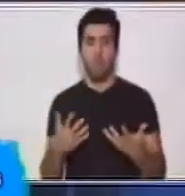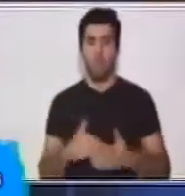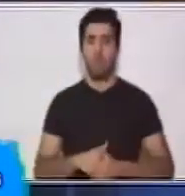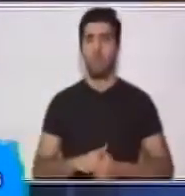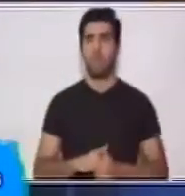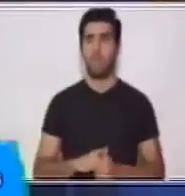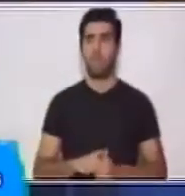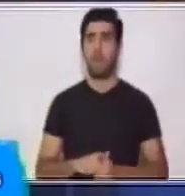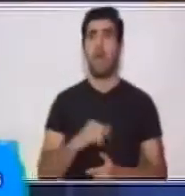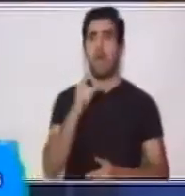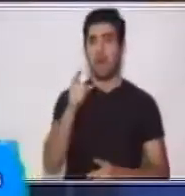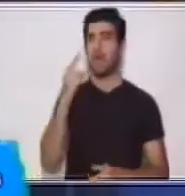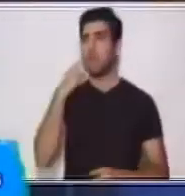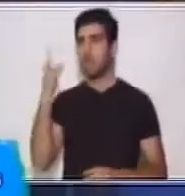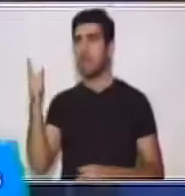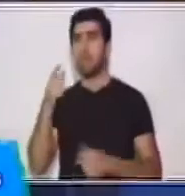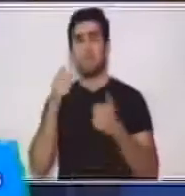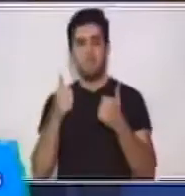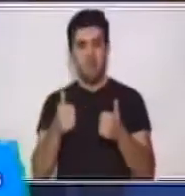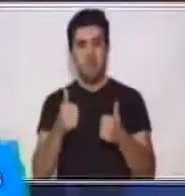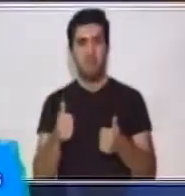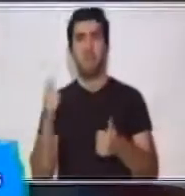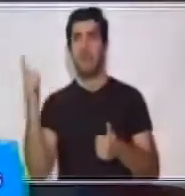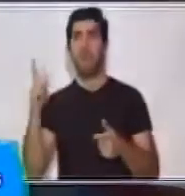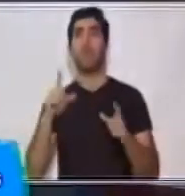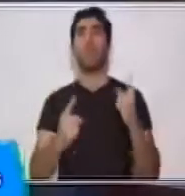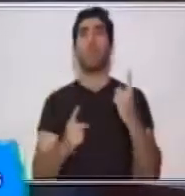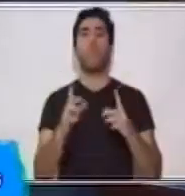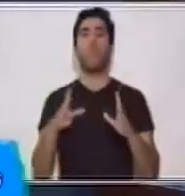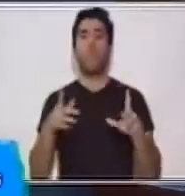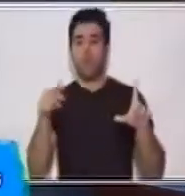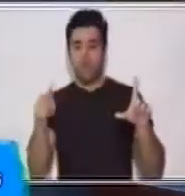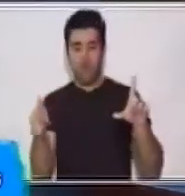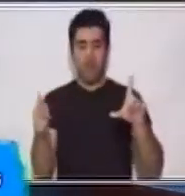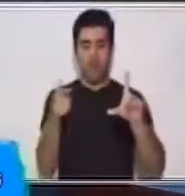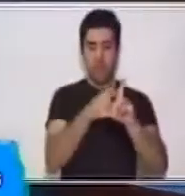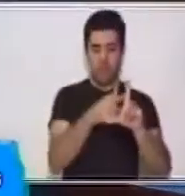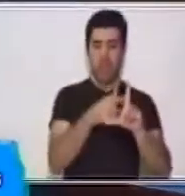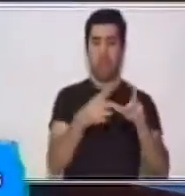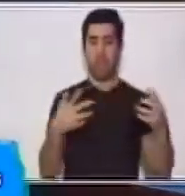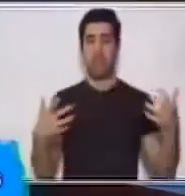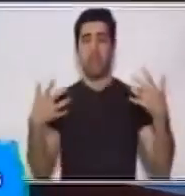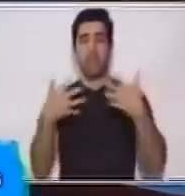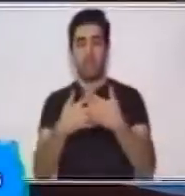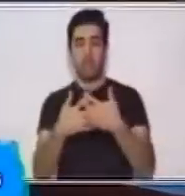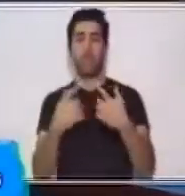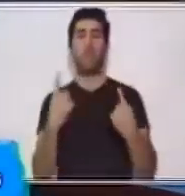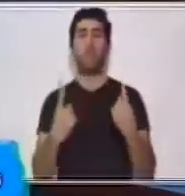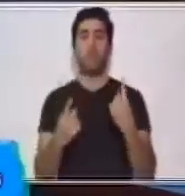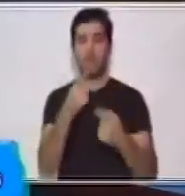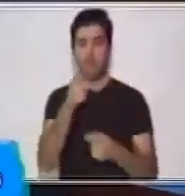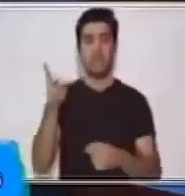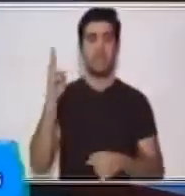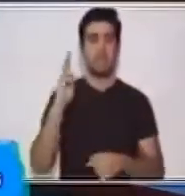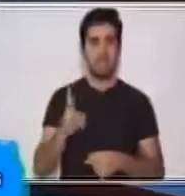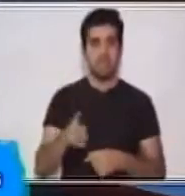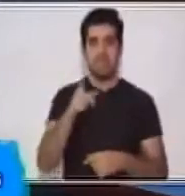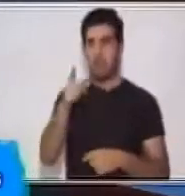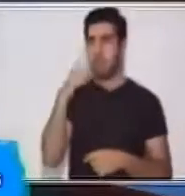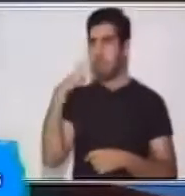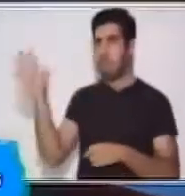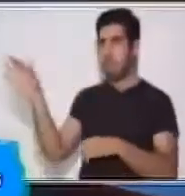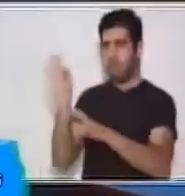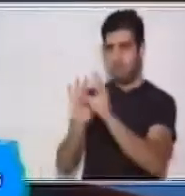identificar bien quién es el adyacente y el opuesto. Entonces siempre tenemos que buscar primero que nada